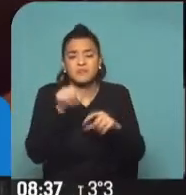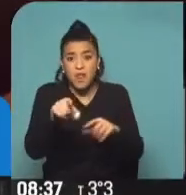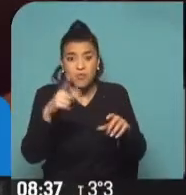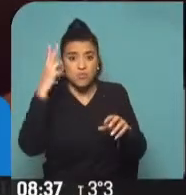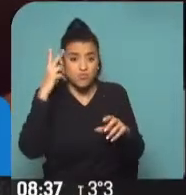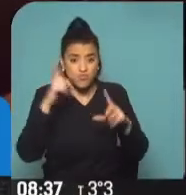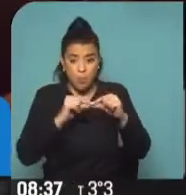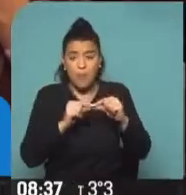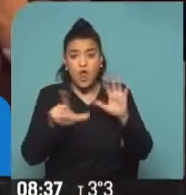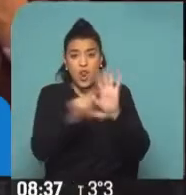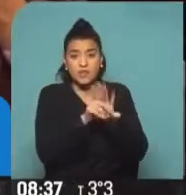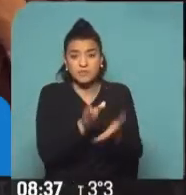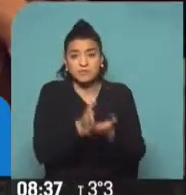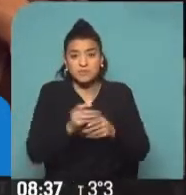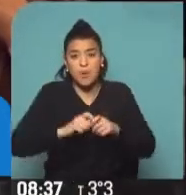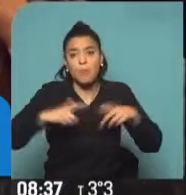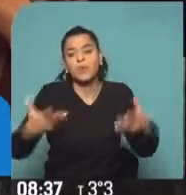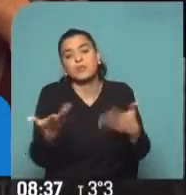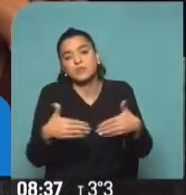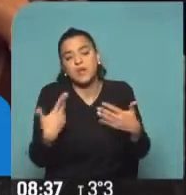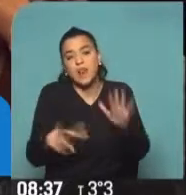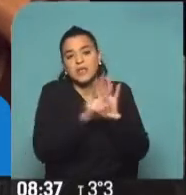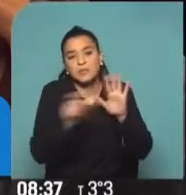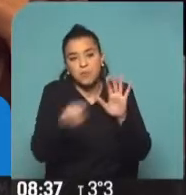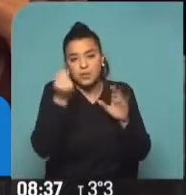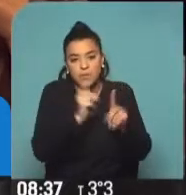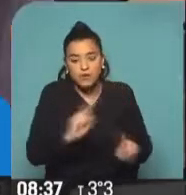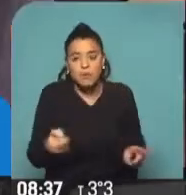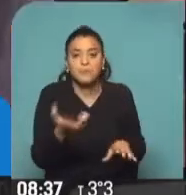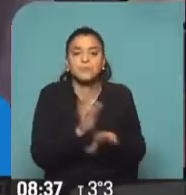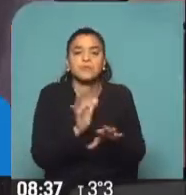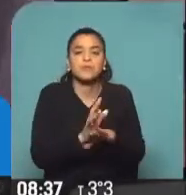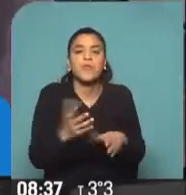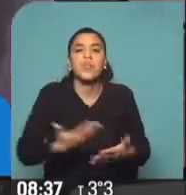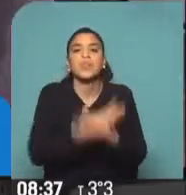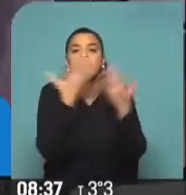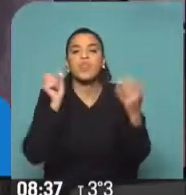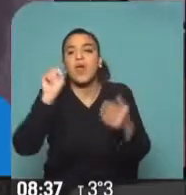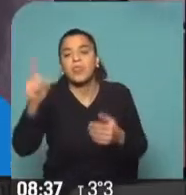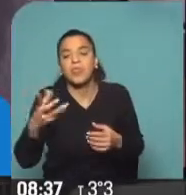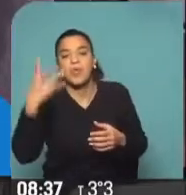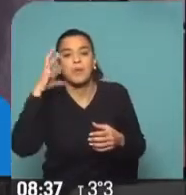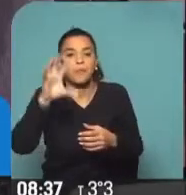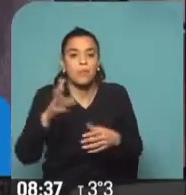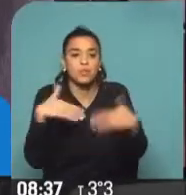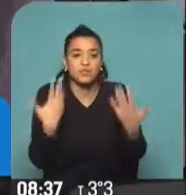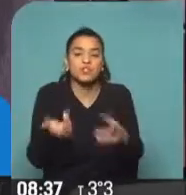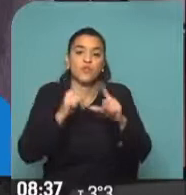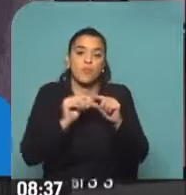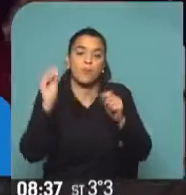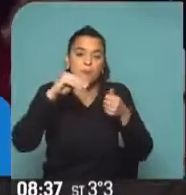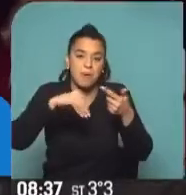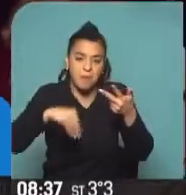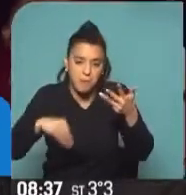leyes sancionadas crezca aunque no sean leyes trascendentales. Sí, claro, la denominación del día X en tal provincia que también suma al número, ¿no? La